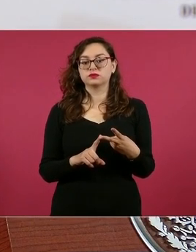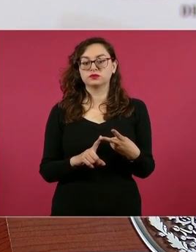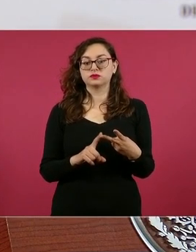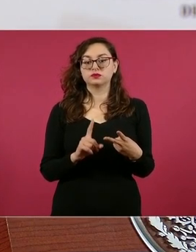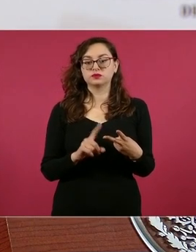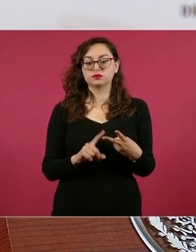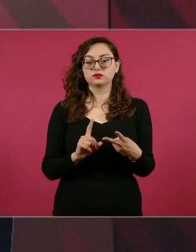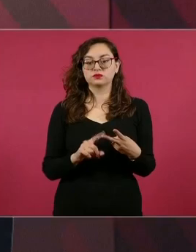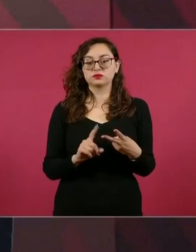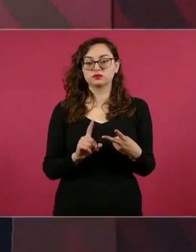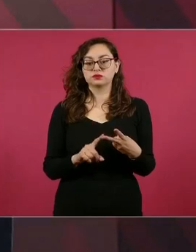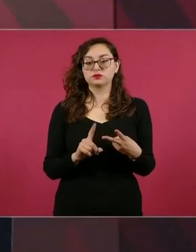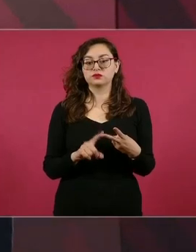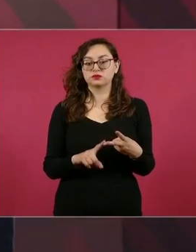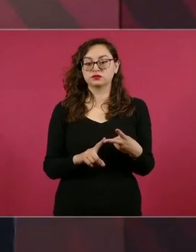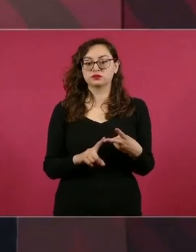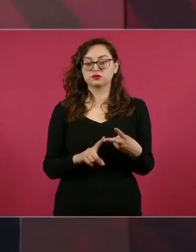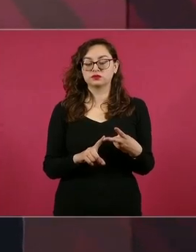este